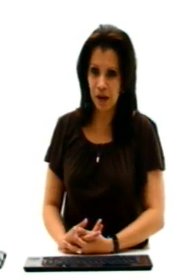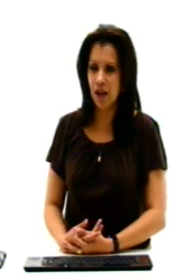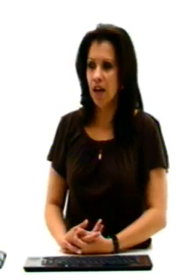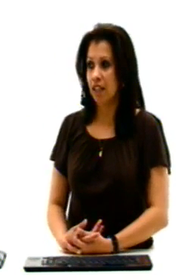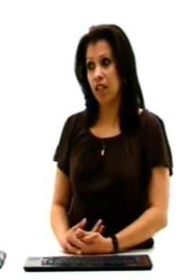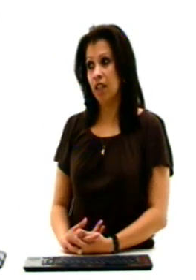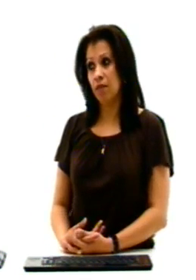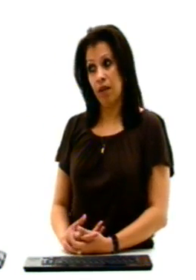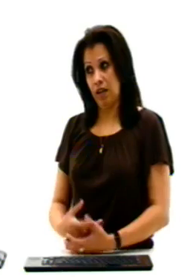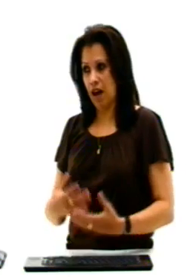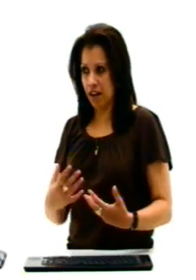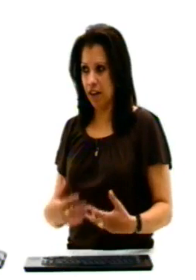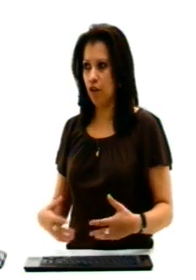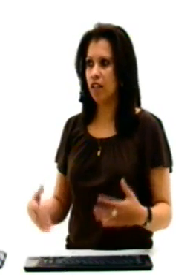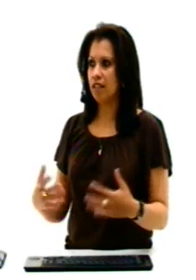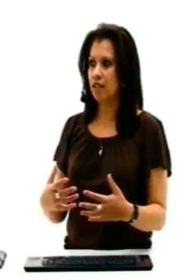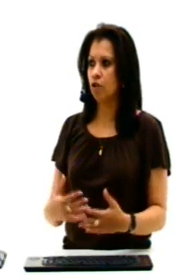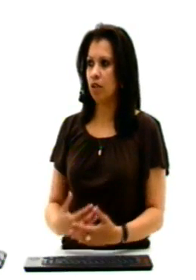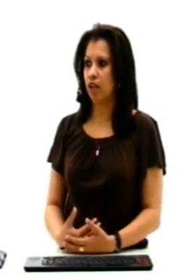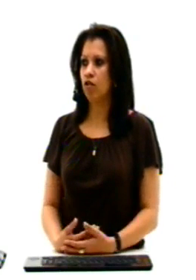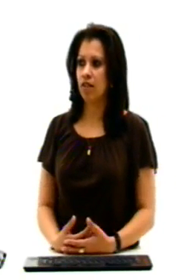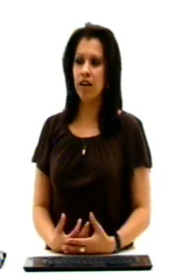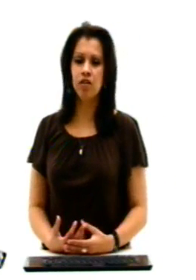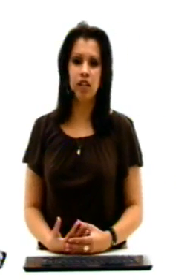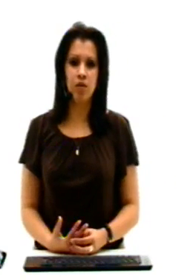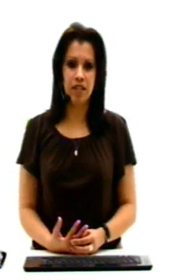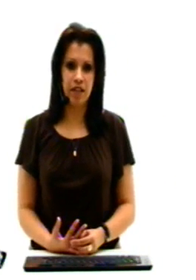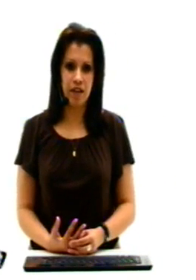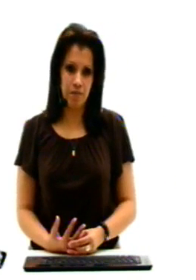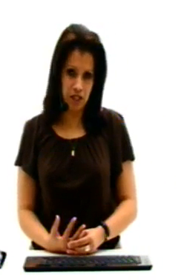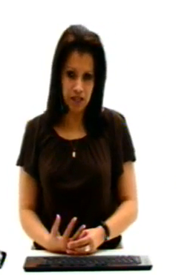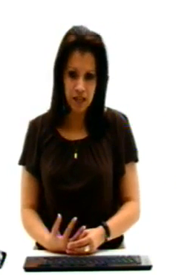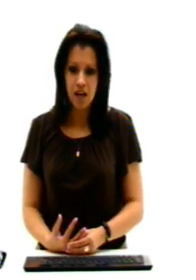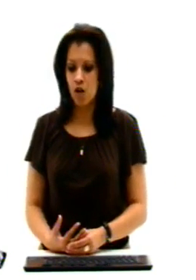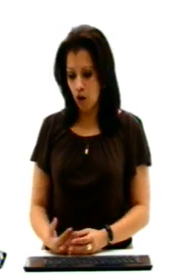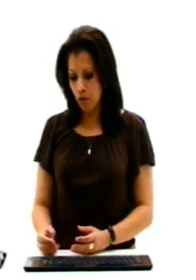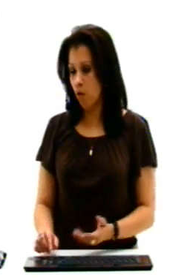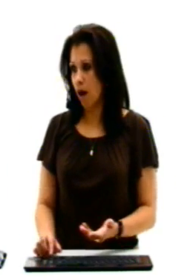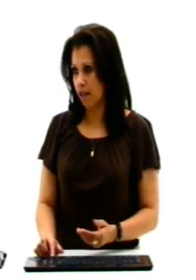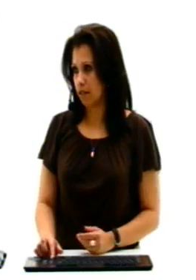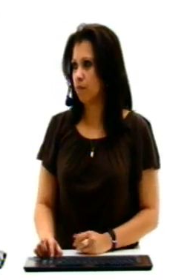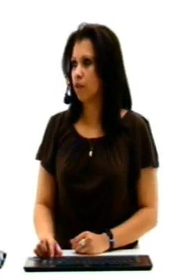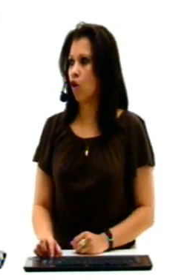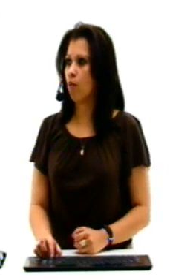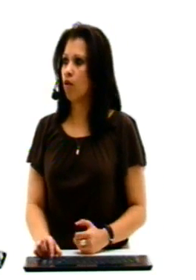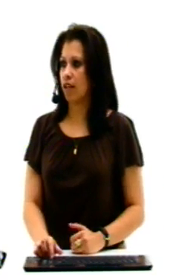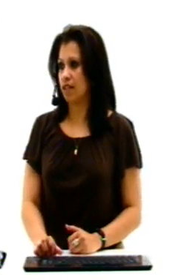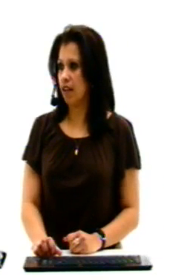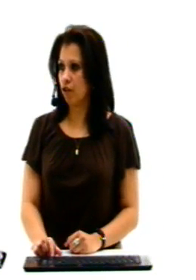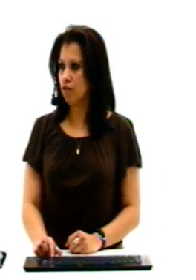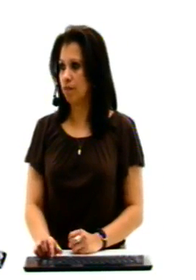Tegucigalpa y alrededor de este centro minero se van a encontrar una serie de minas Como cuáles como